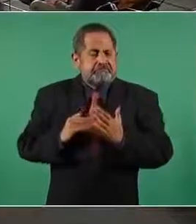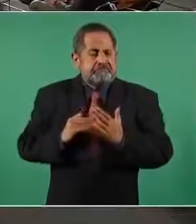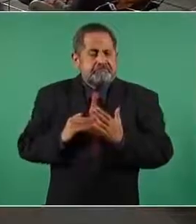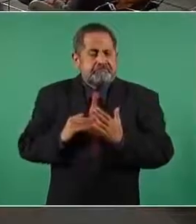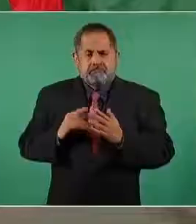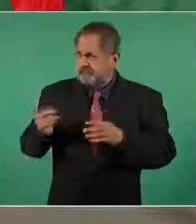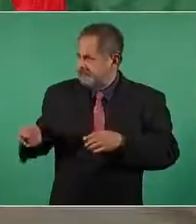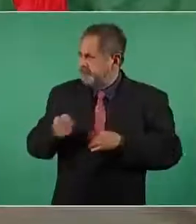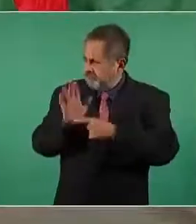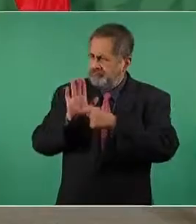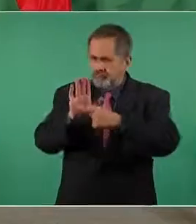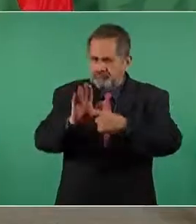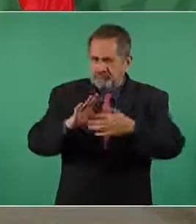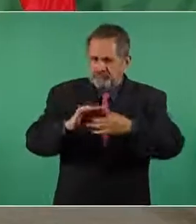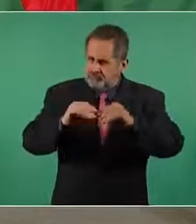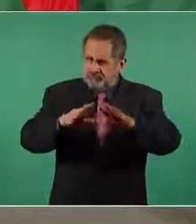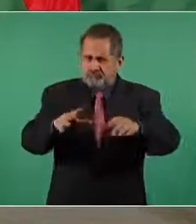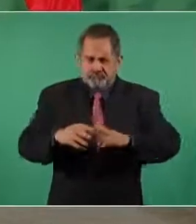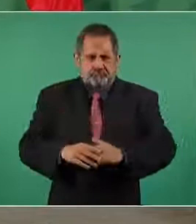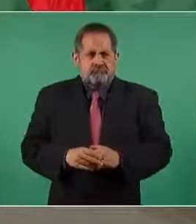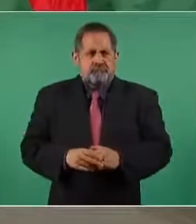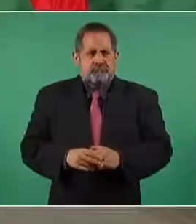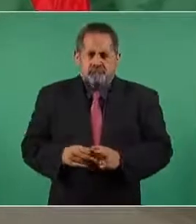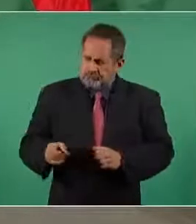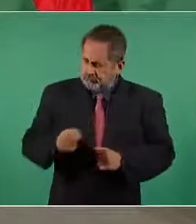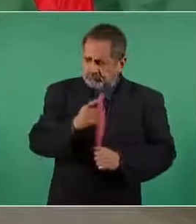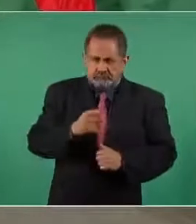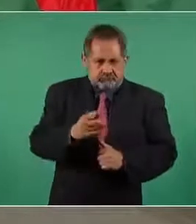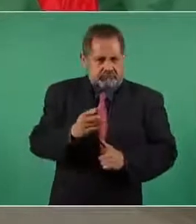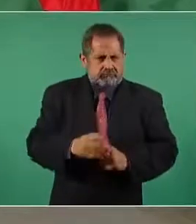conviene mostrarlo. ¿El mapa? Sí.